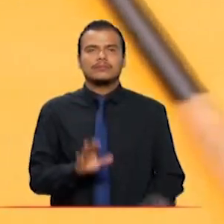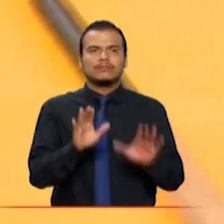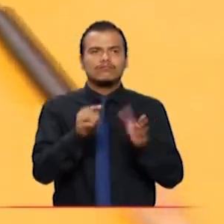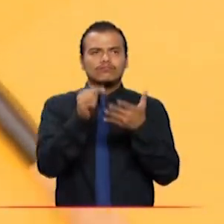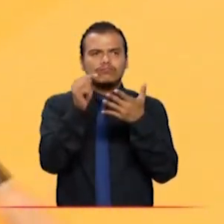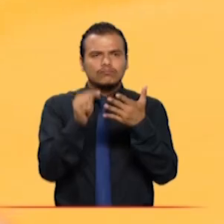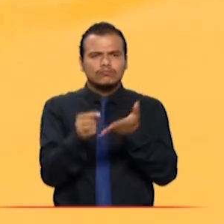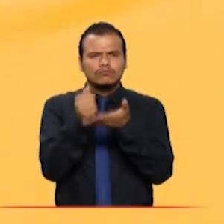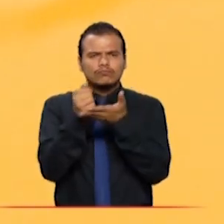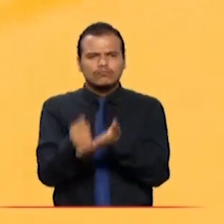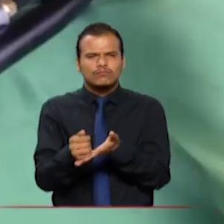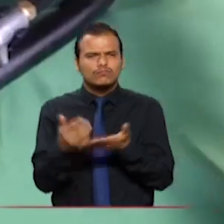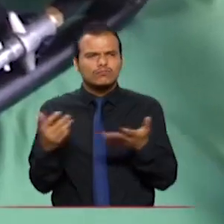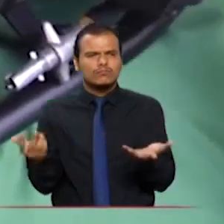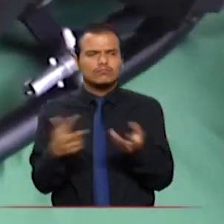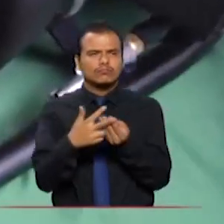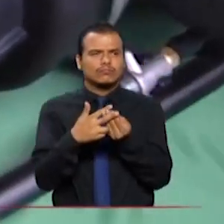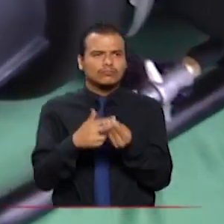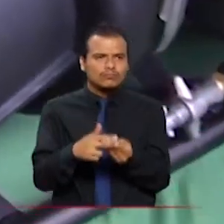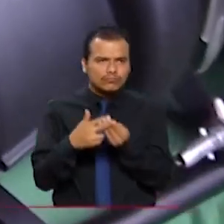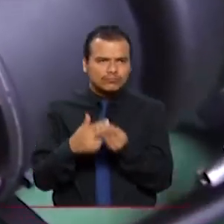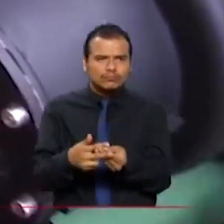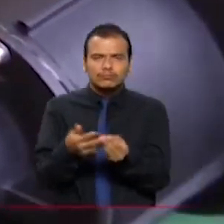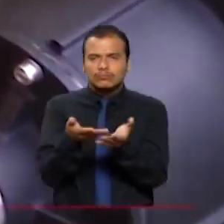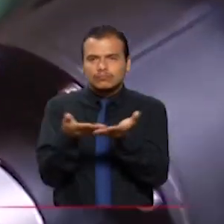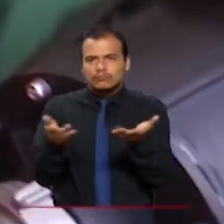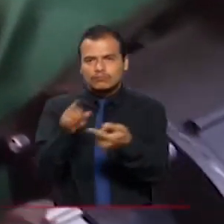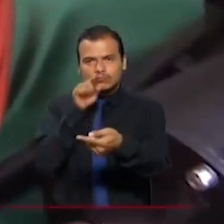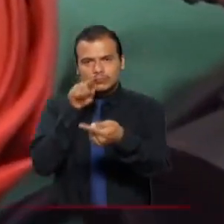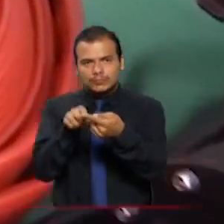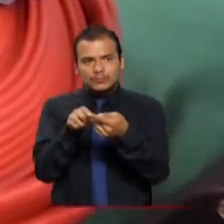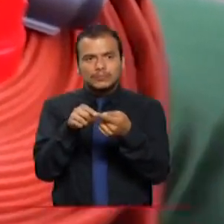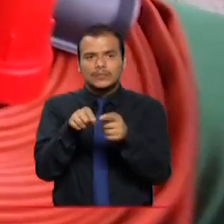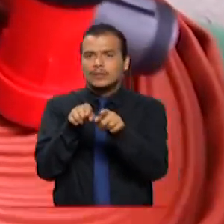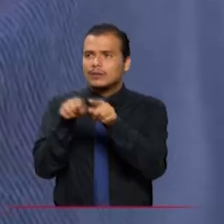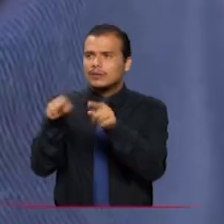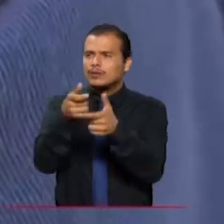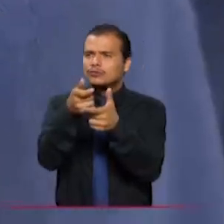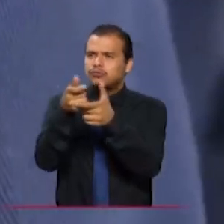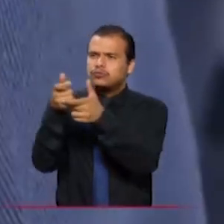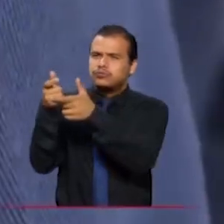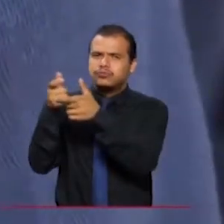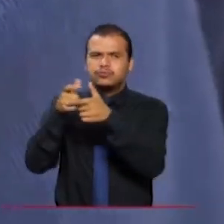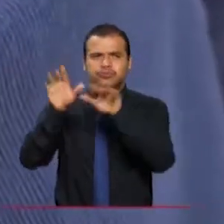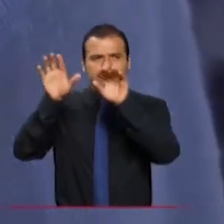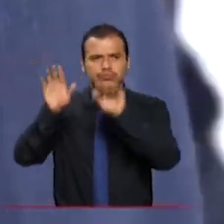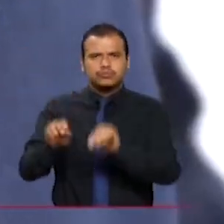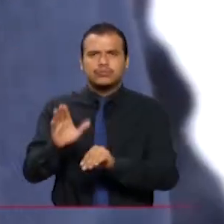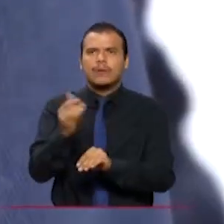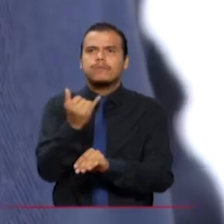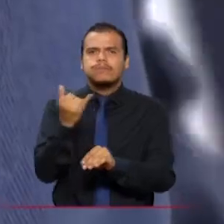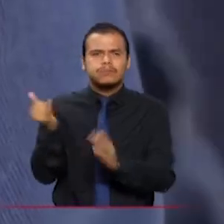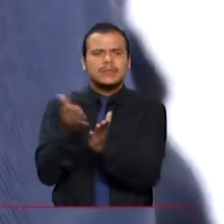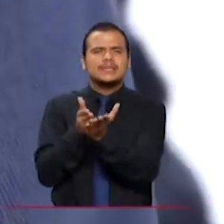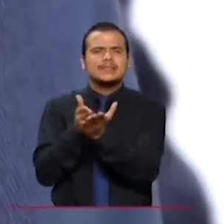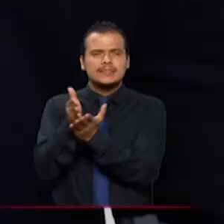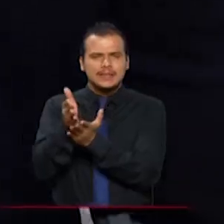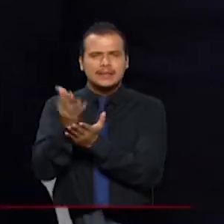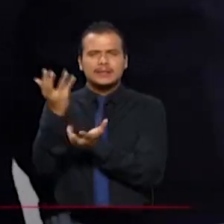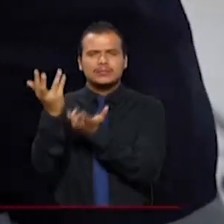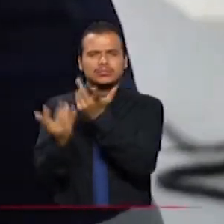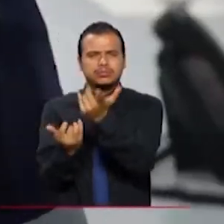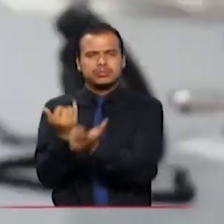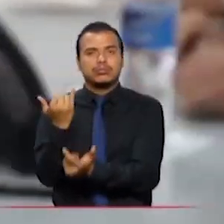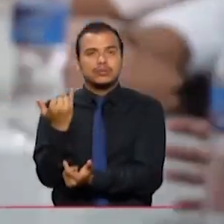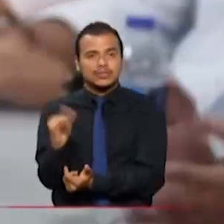están representadas con la entrega de equipos y herramientas para el manejo y control de los incendios forestales o de cobertura vegetal. Asimismo, se han implementado